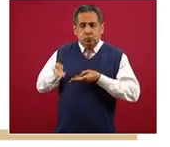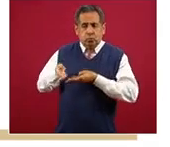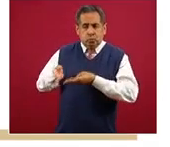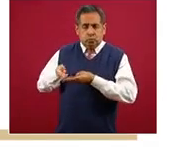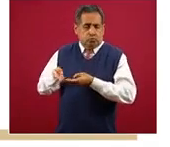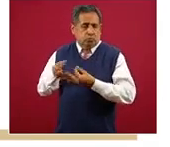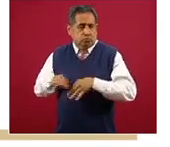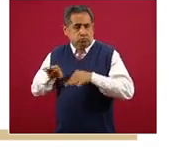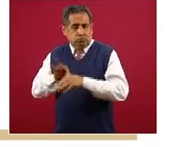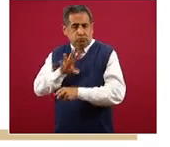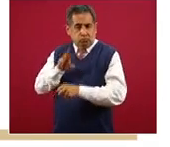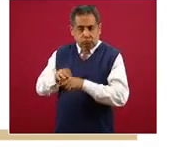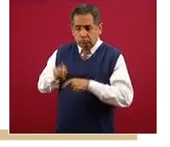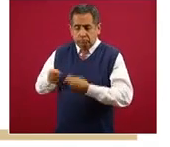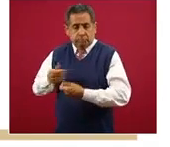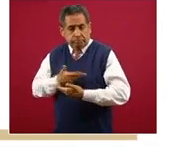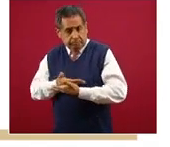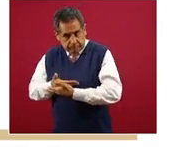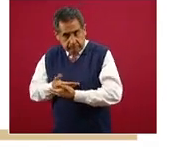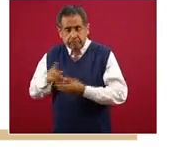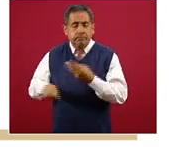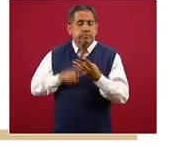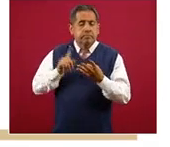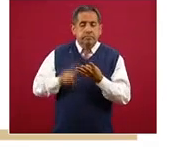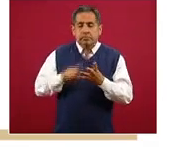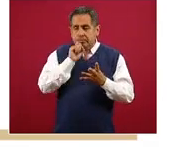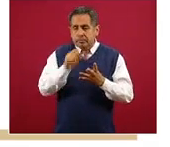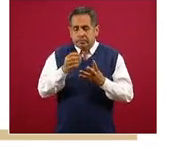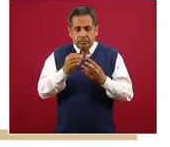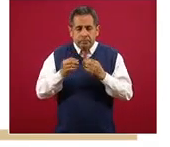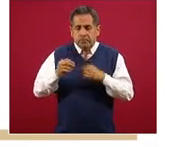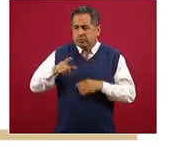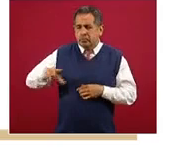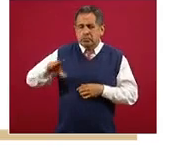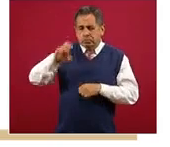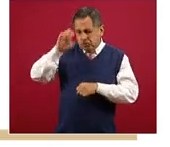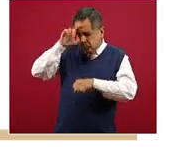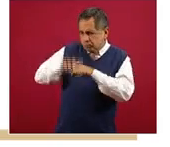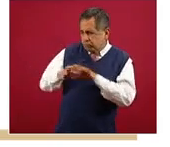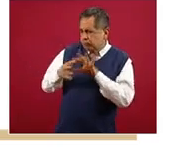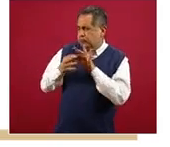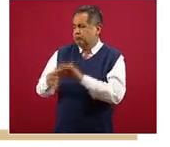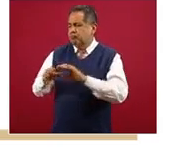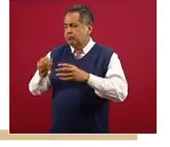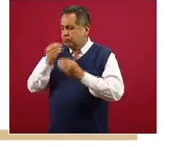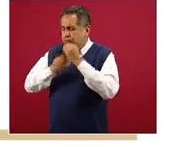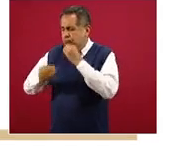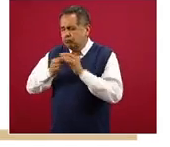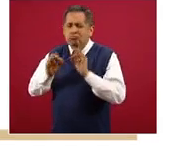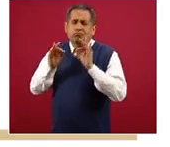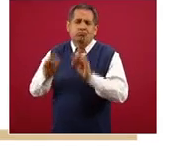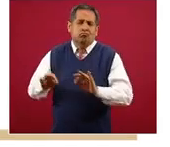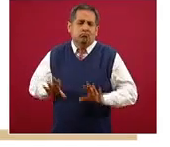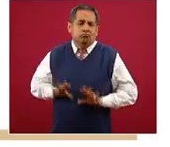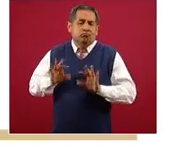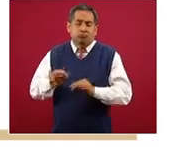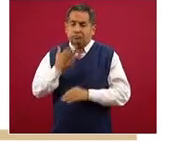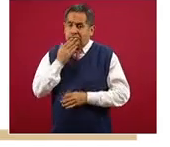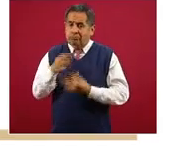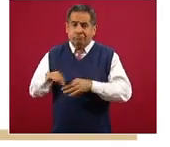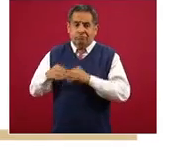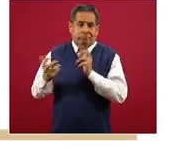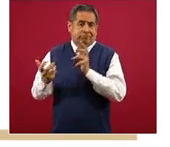complementaria y el componente de alimentación culturalmente apropiada que vamos a presentar el día de hoy. En